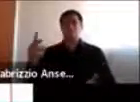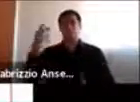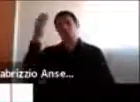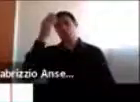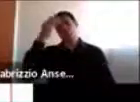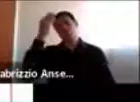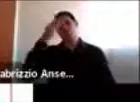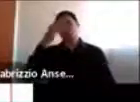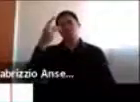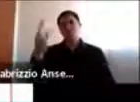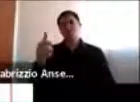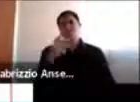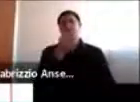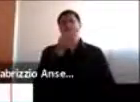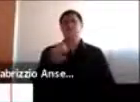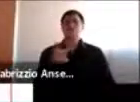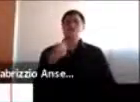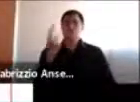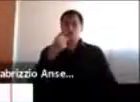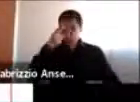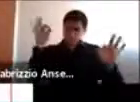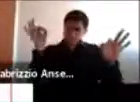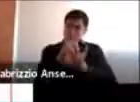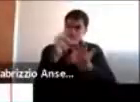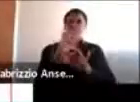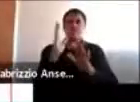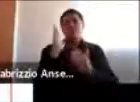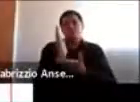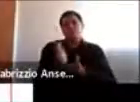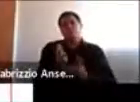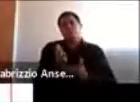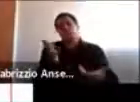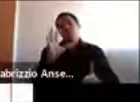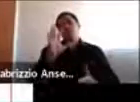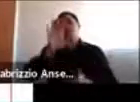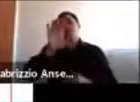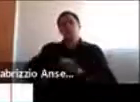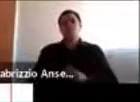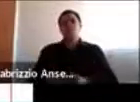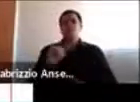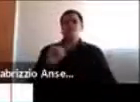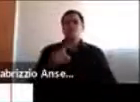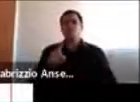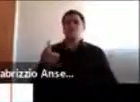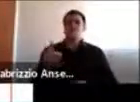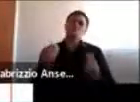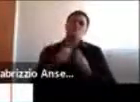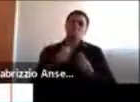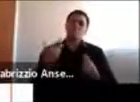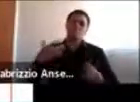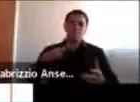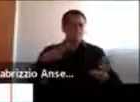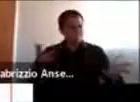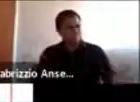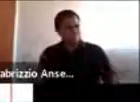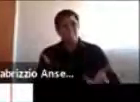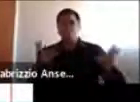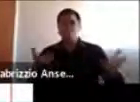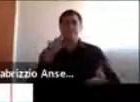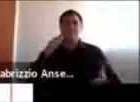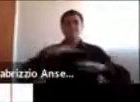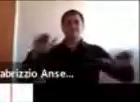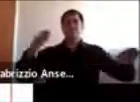seguir los consejos en la medida de lo que puede y en el fondo tratar de que el aprendizaje sea un espacio de interacción no un espacio entretenido